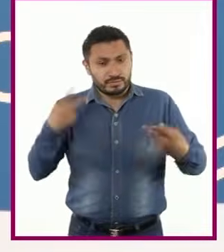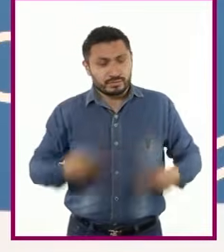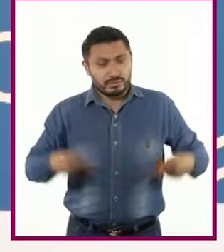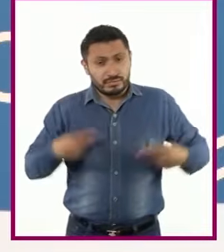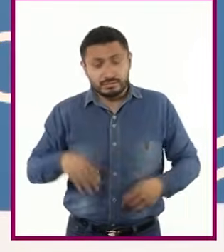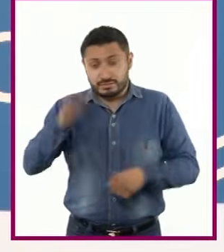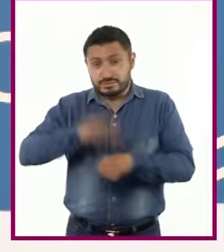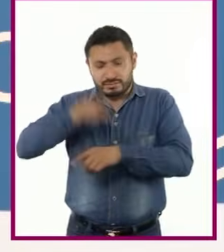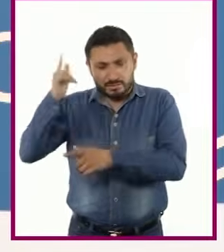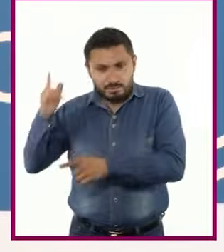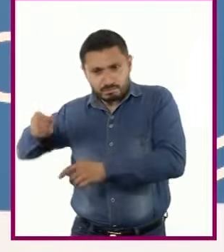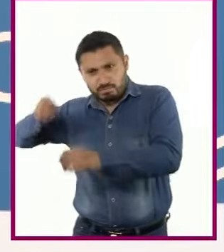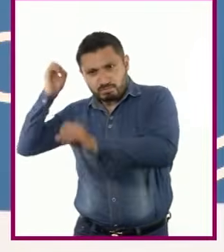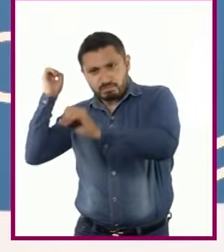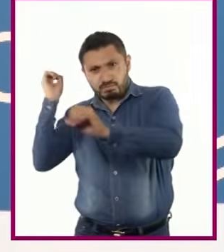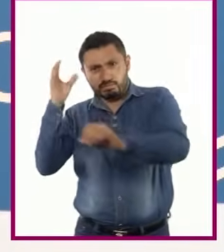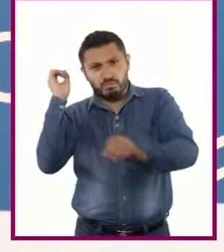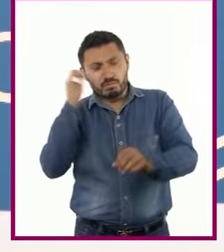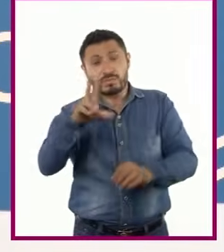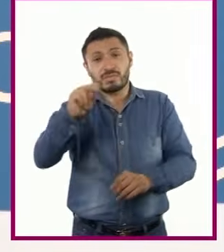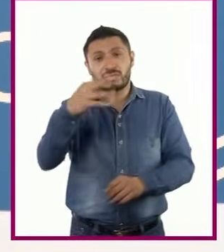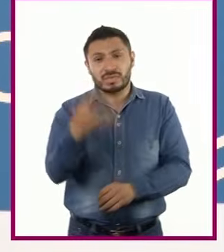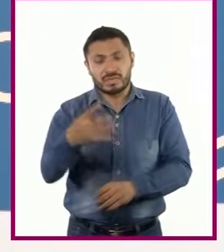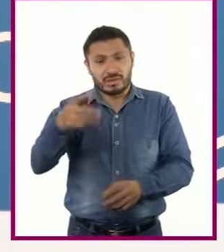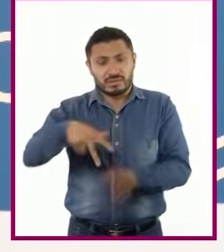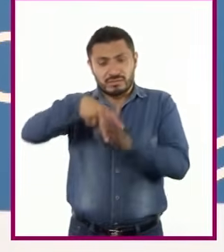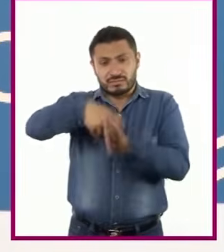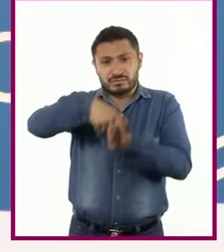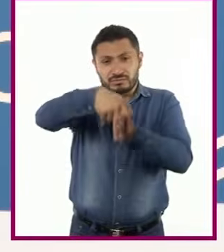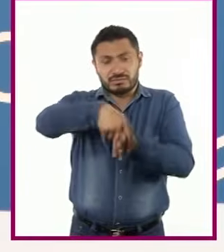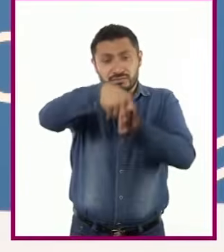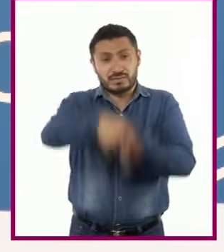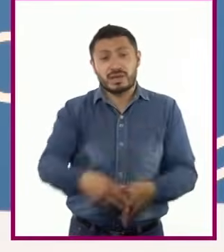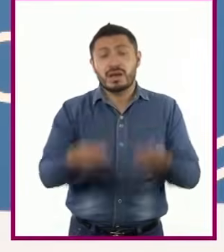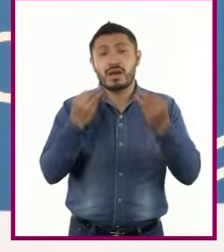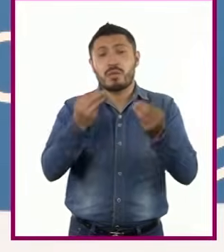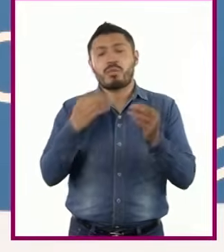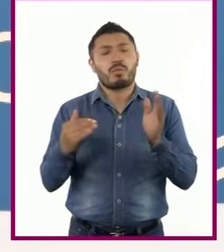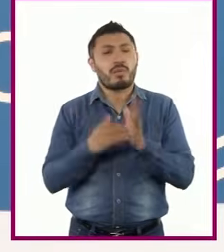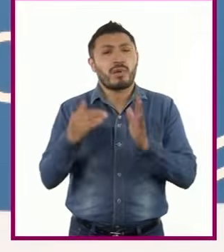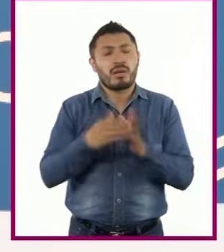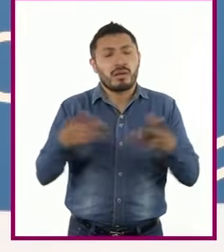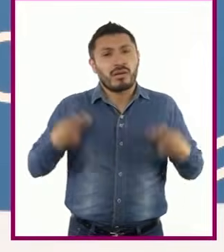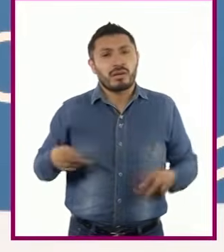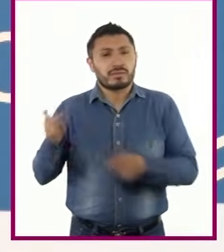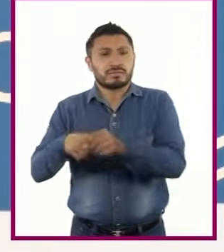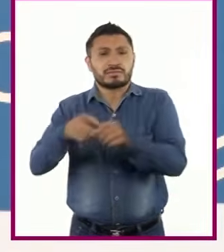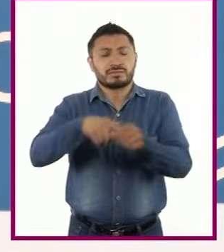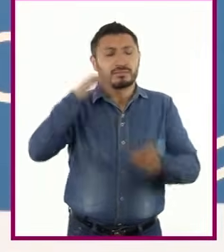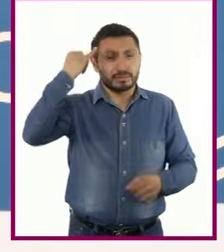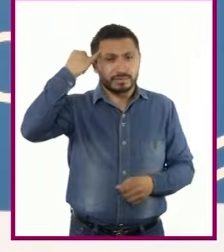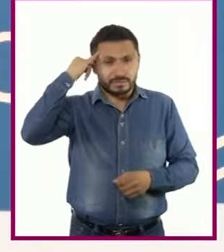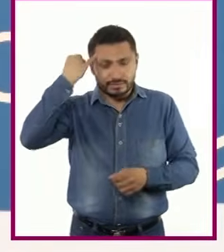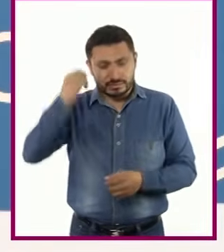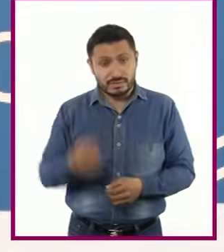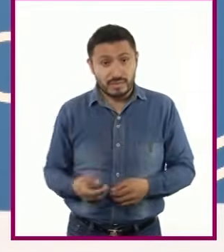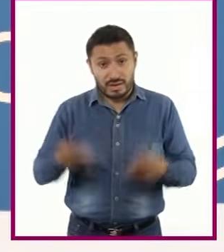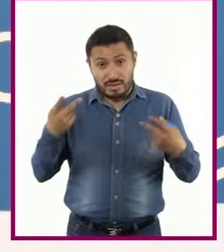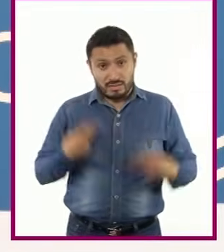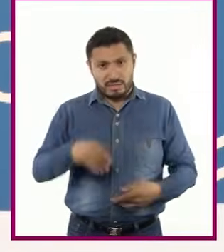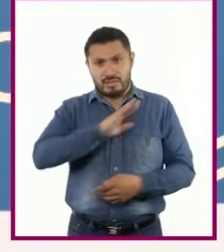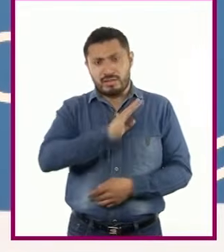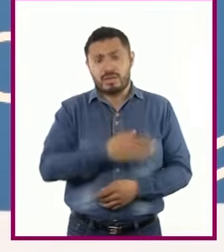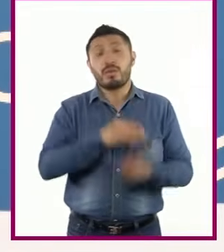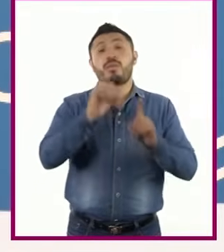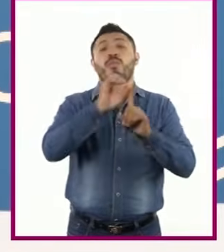y ballesteros, 84 jinetes y muchos miles de aliados indios. Los españoles